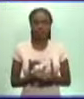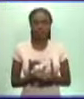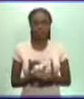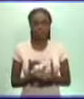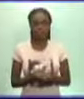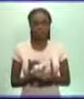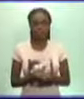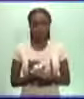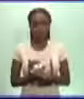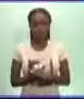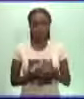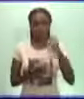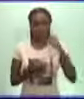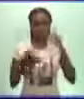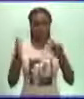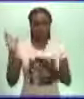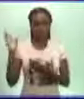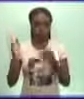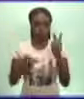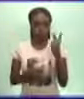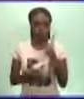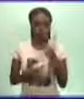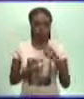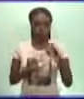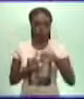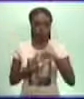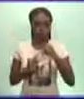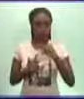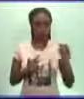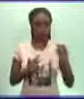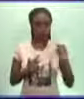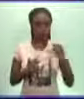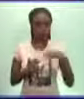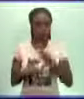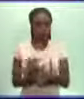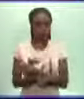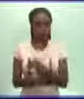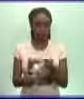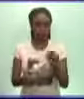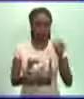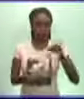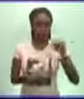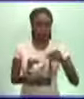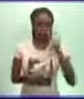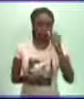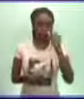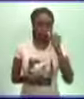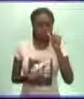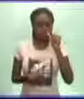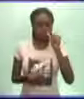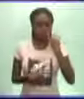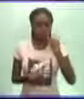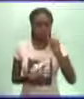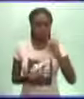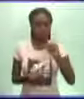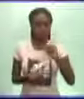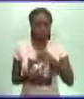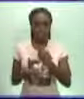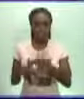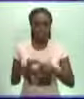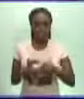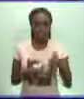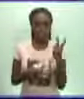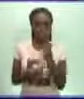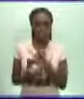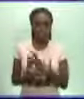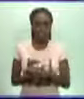Estás observando los dos títulos con los que la presentó el autor, Cecilia Valdés o La Loma del